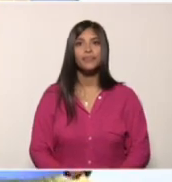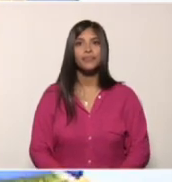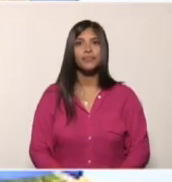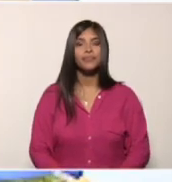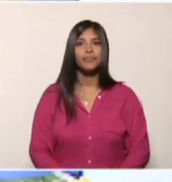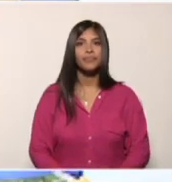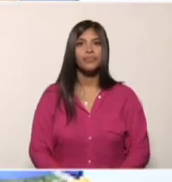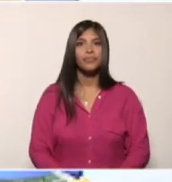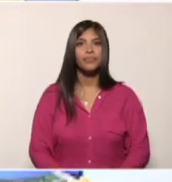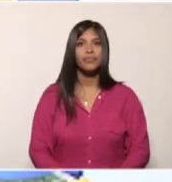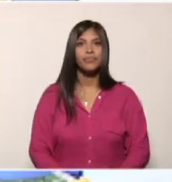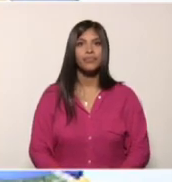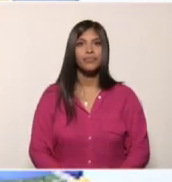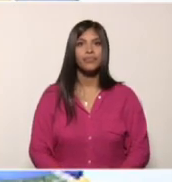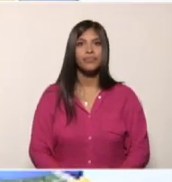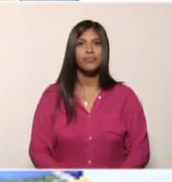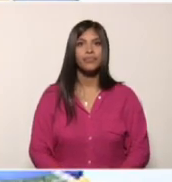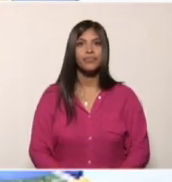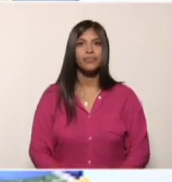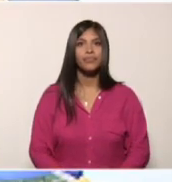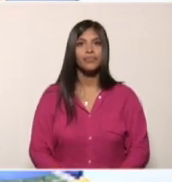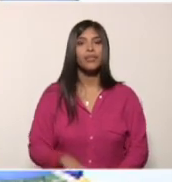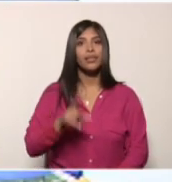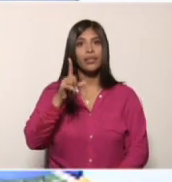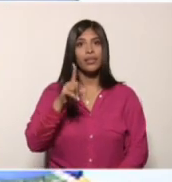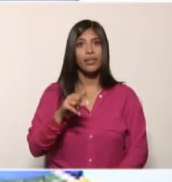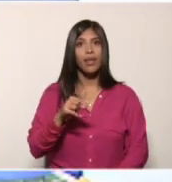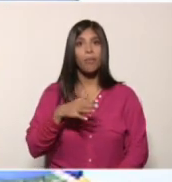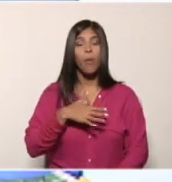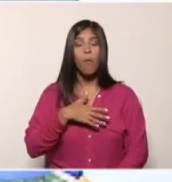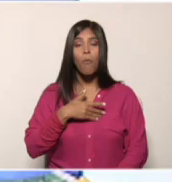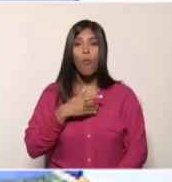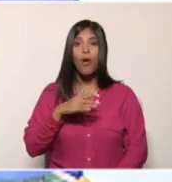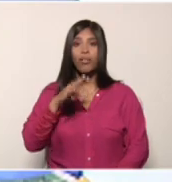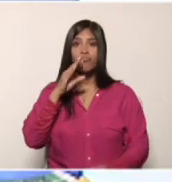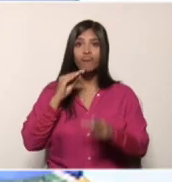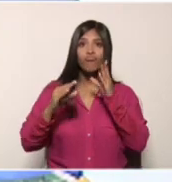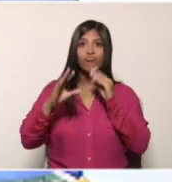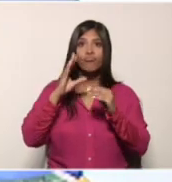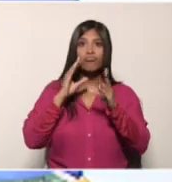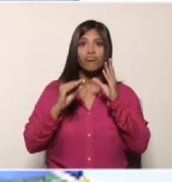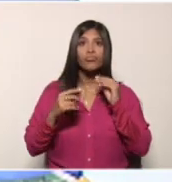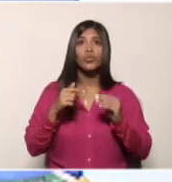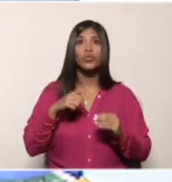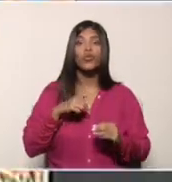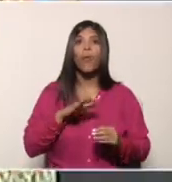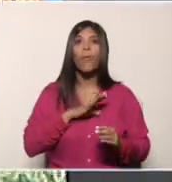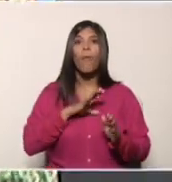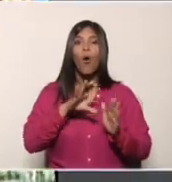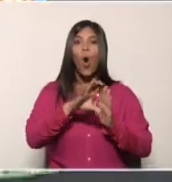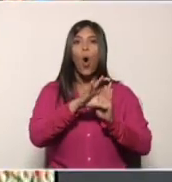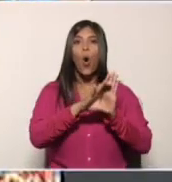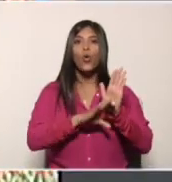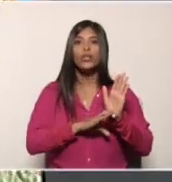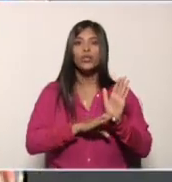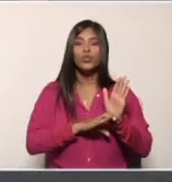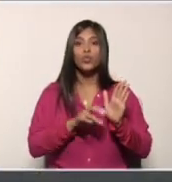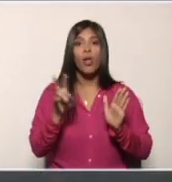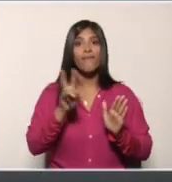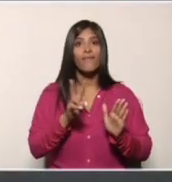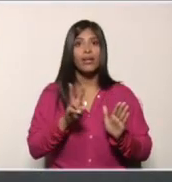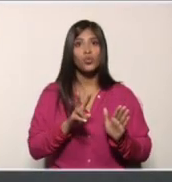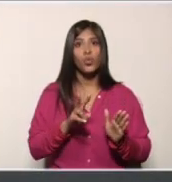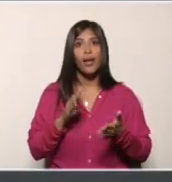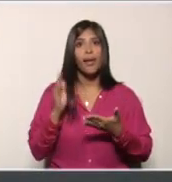Bárbara. Y también, para que se vayan empapando, de lo que es nuestra Constitución de la República Bolivariana